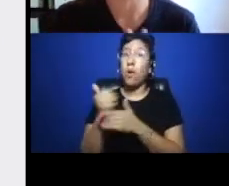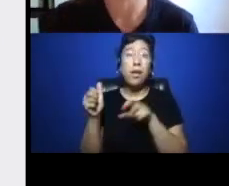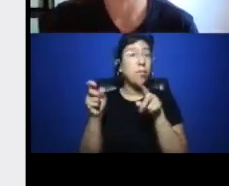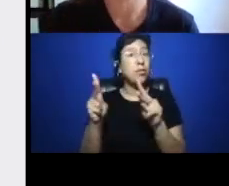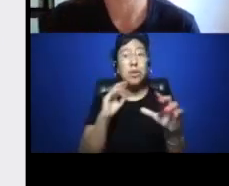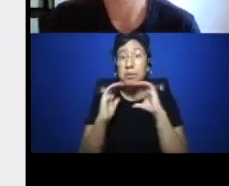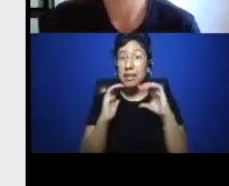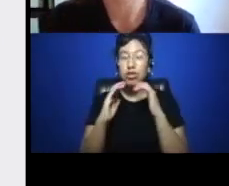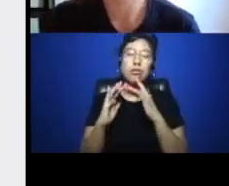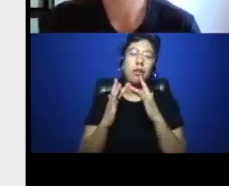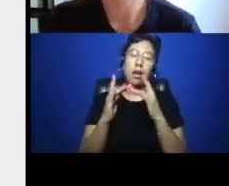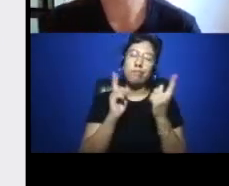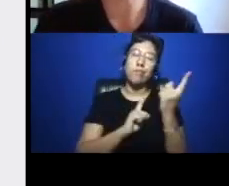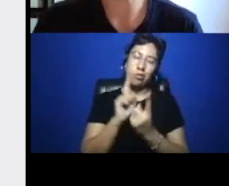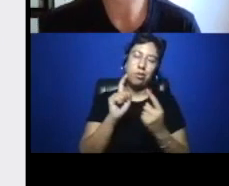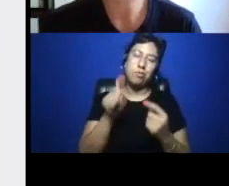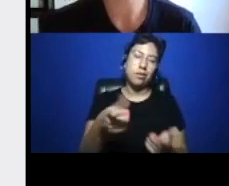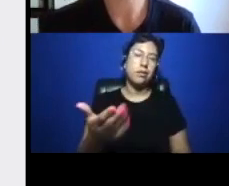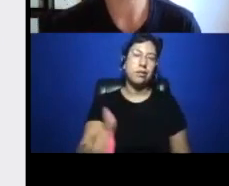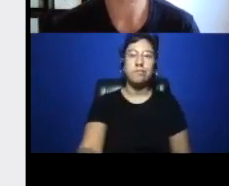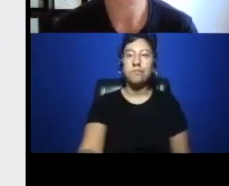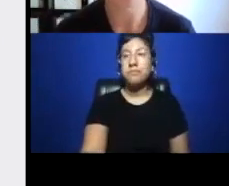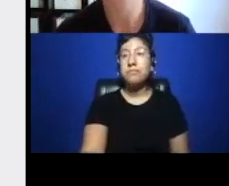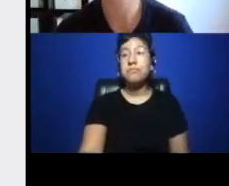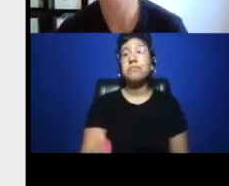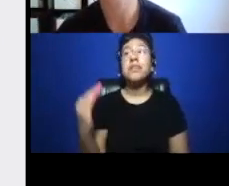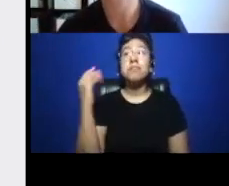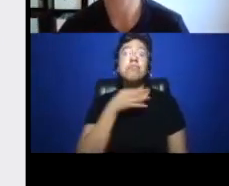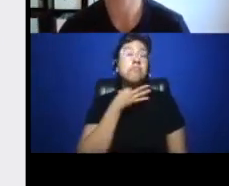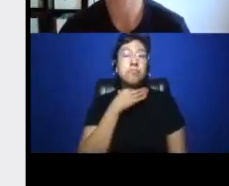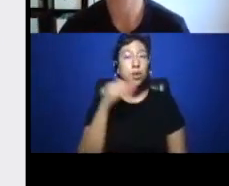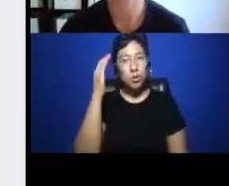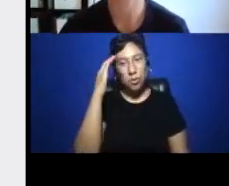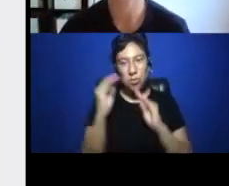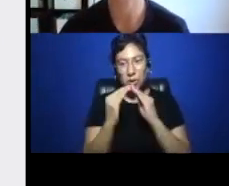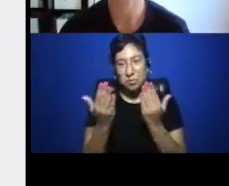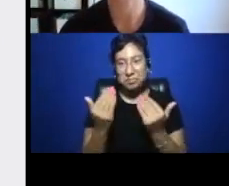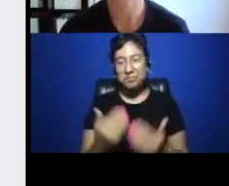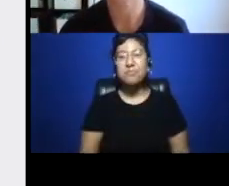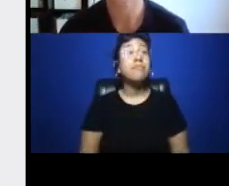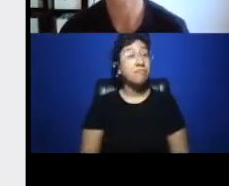personalmente, especialmente si la única comunicación es en línea. Pero me interesa escuchar